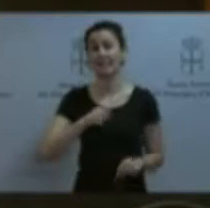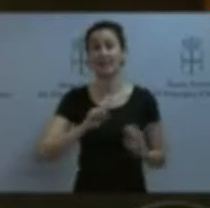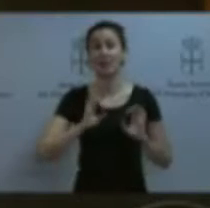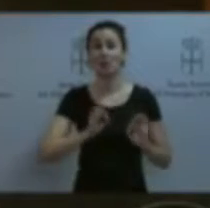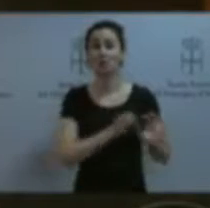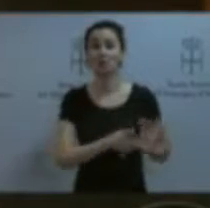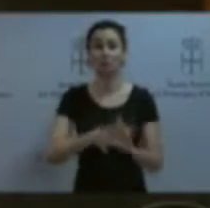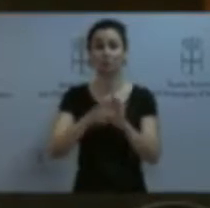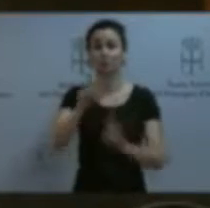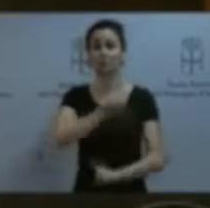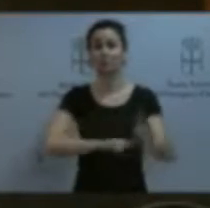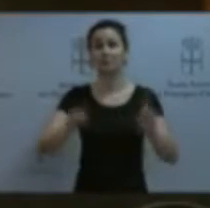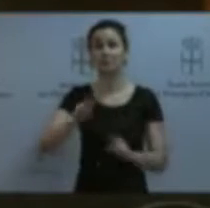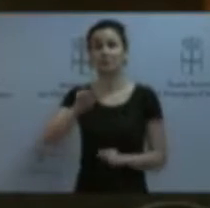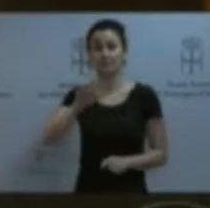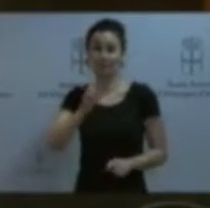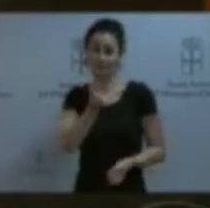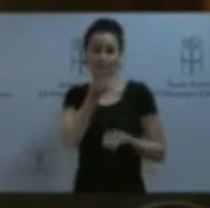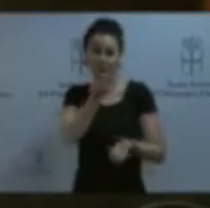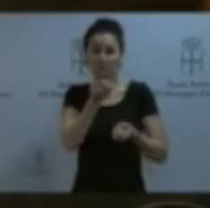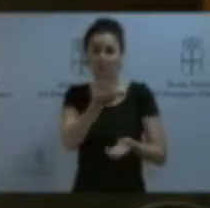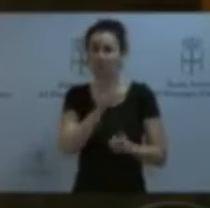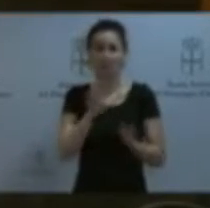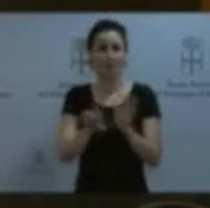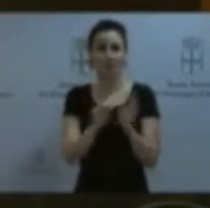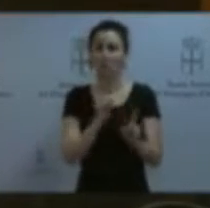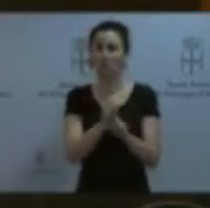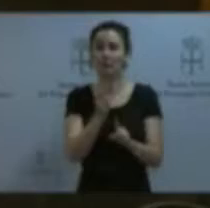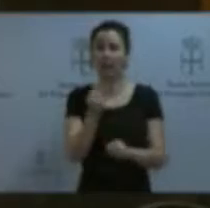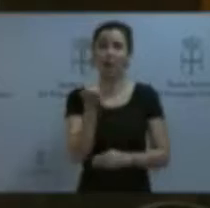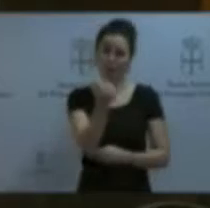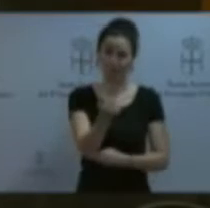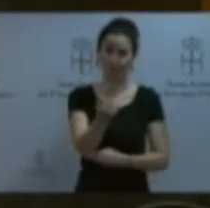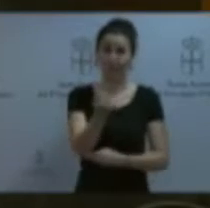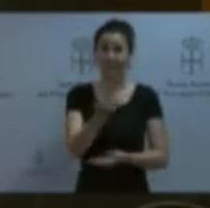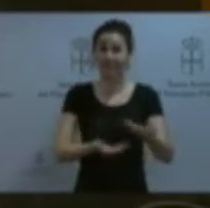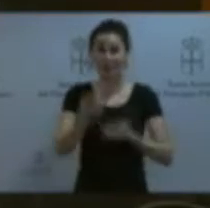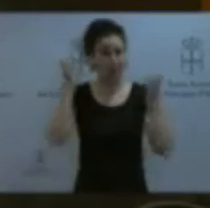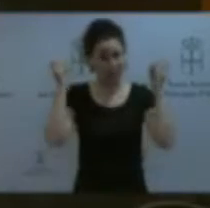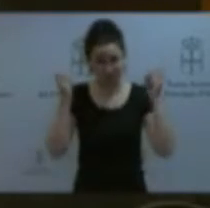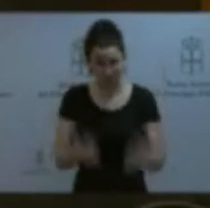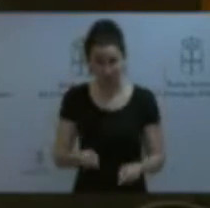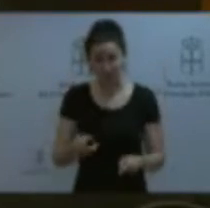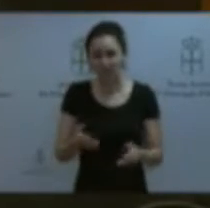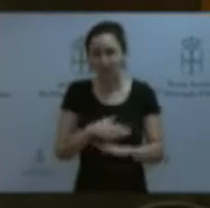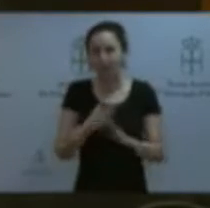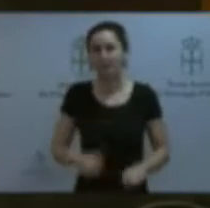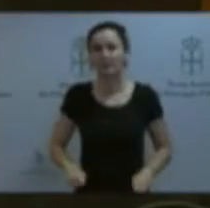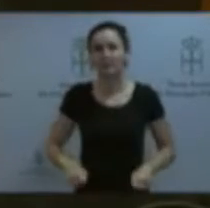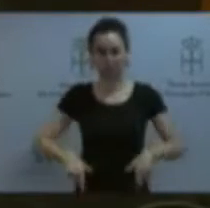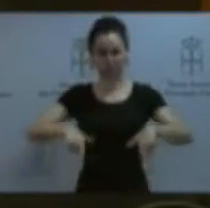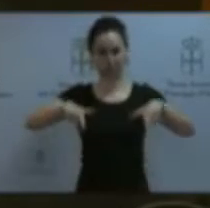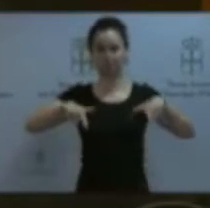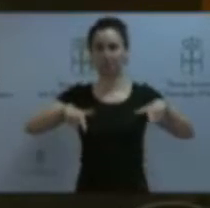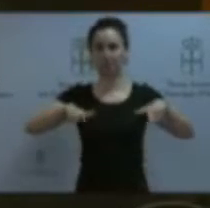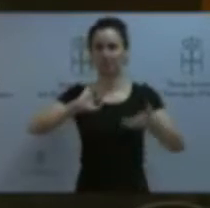voy a relatar irregularidades e ilegalidades que ustedes avalaron, porque sin su colaboración necesaria, sin una operación urbanística a la carta,